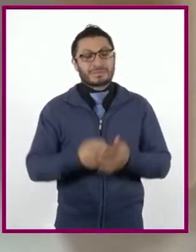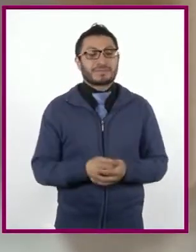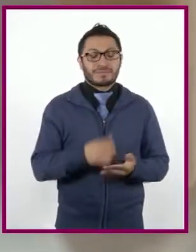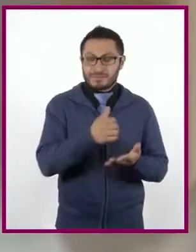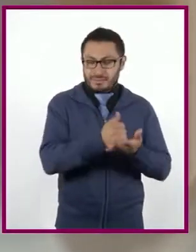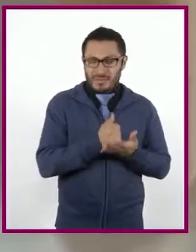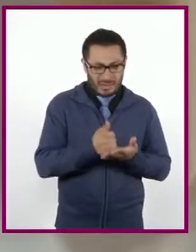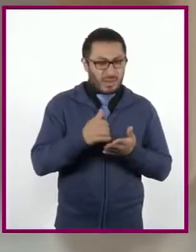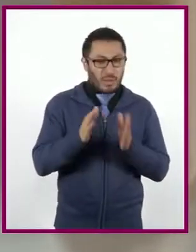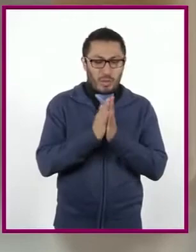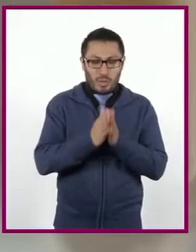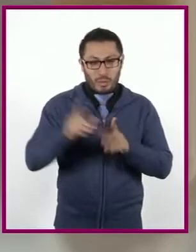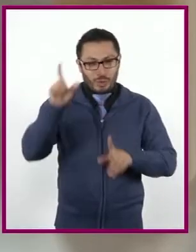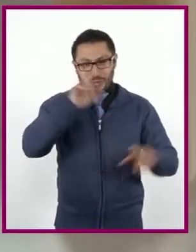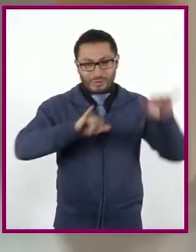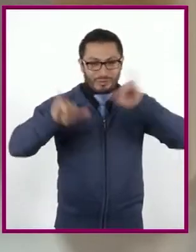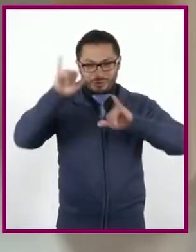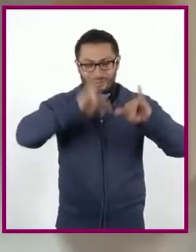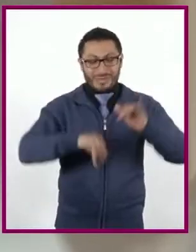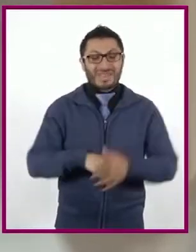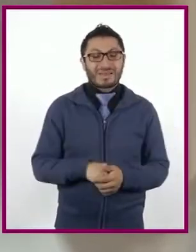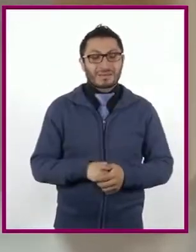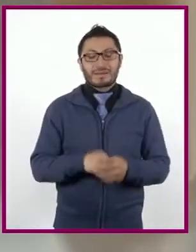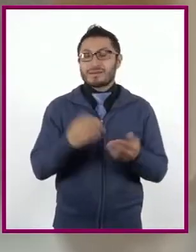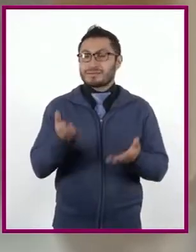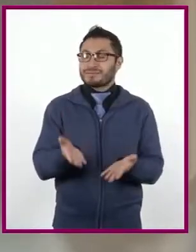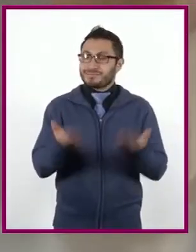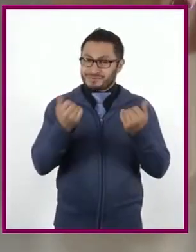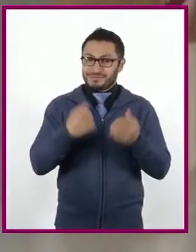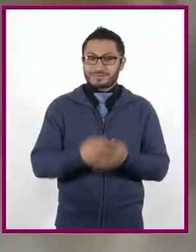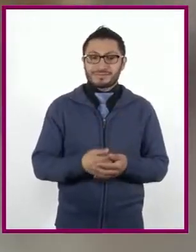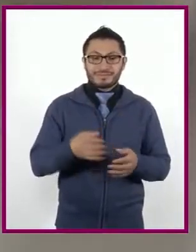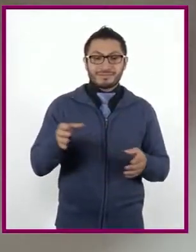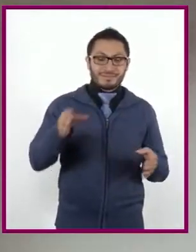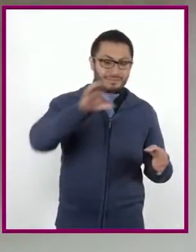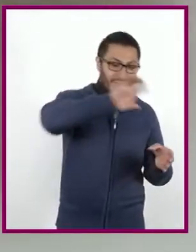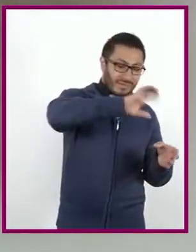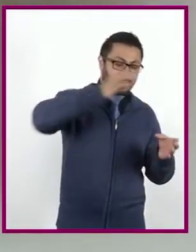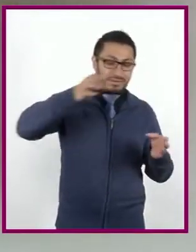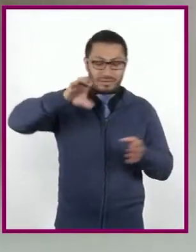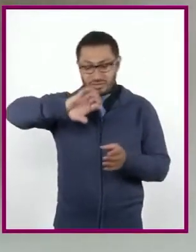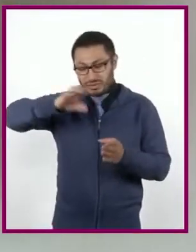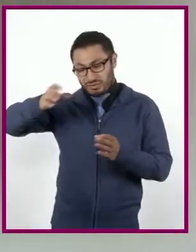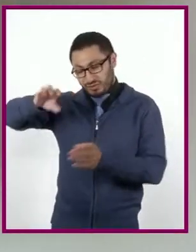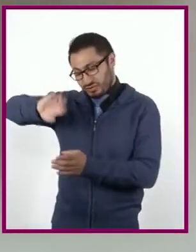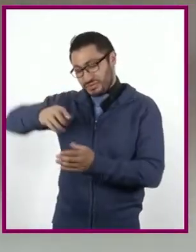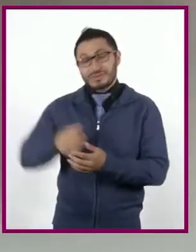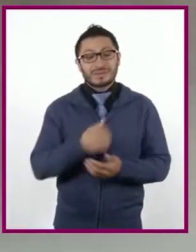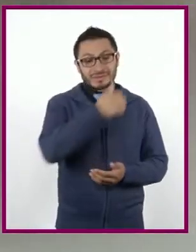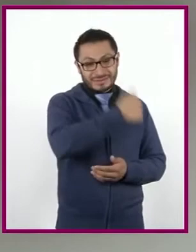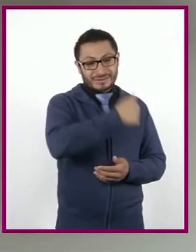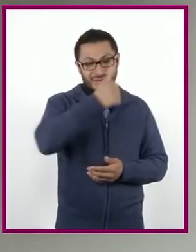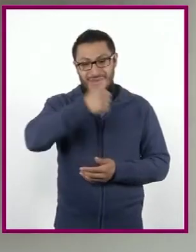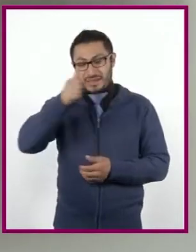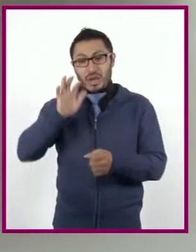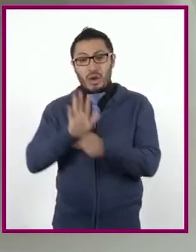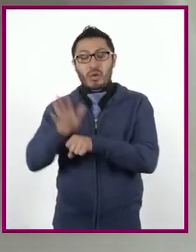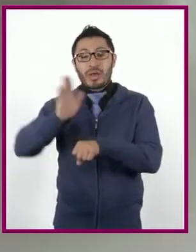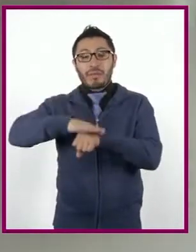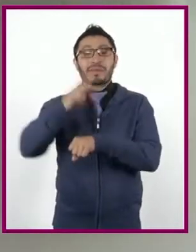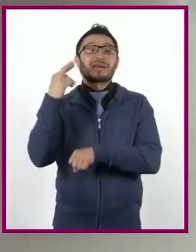a experimentar la viscosidad? Por supuesto. Vamos a verter los frascos. A ver cuál sale primero.